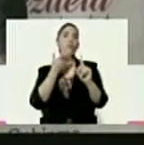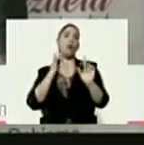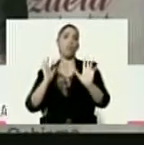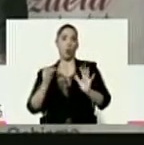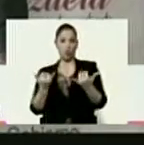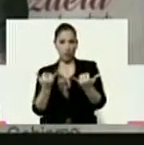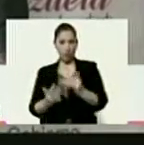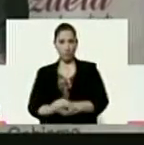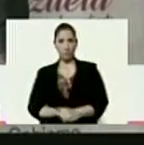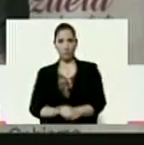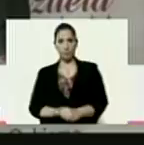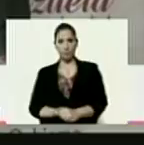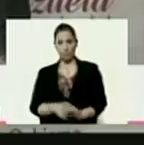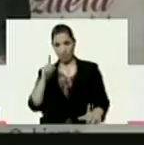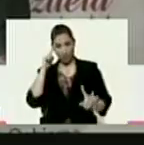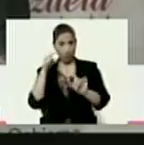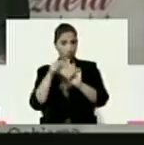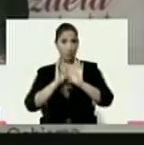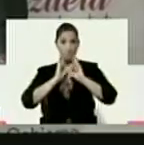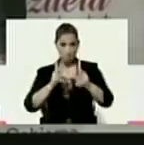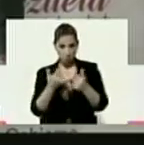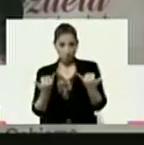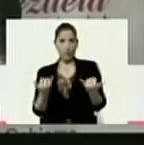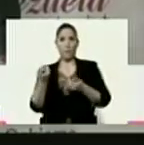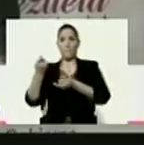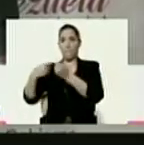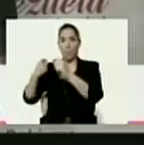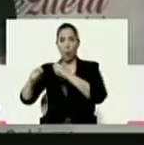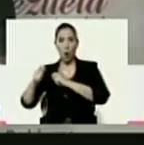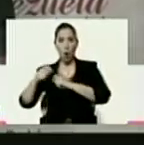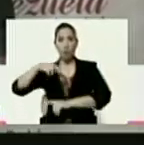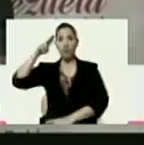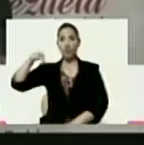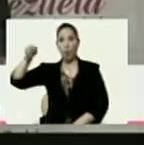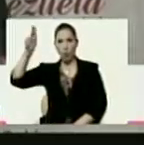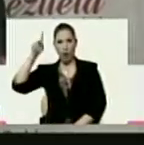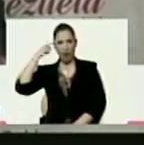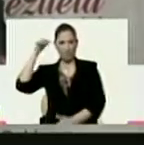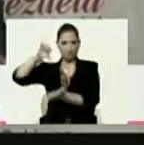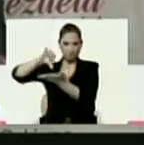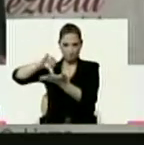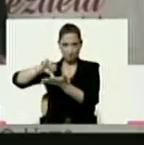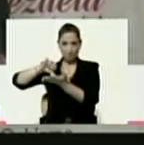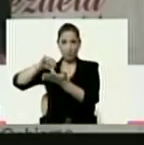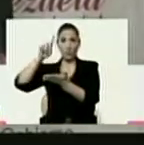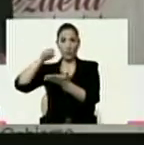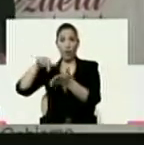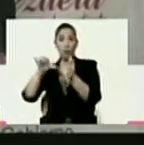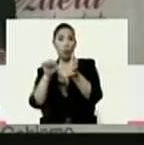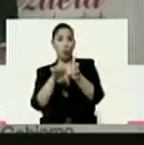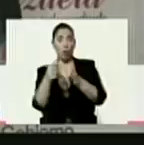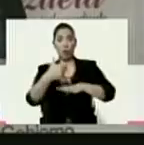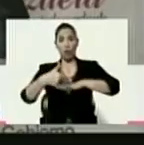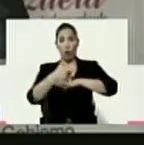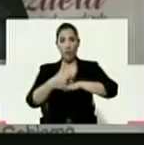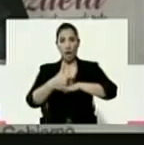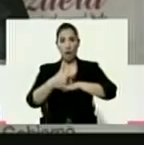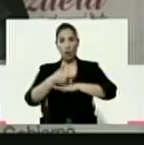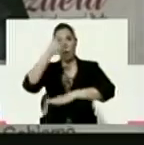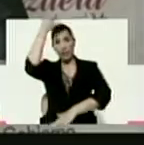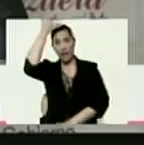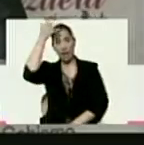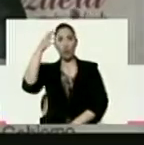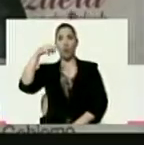comento, en el marco de las negociaciones de Oslo, del mecanismo de Barbados, donde el gobierno del Reino de